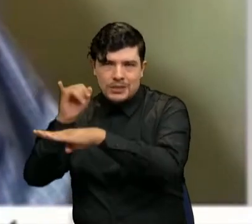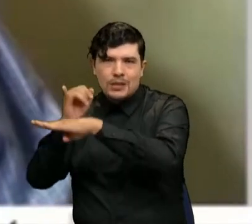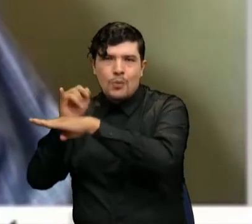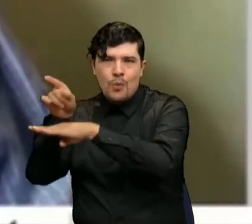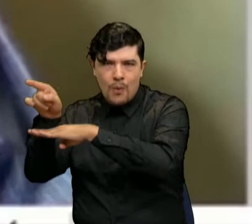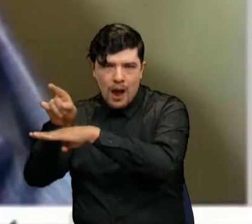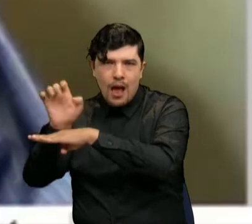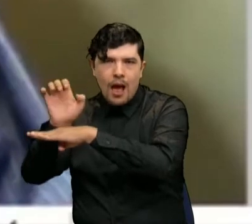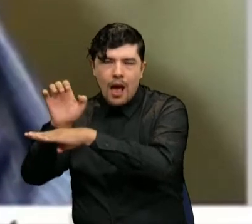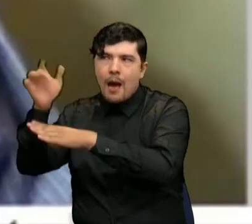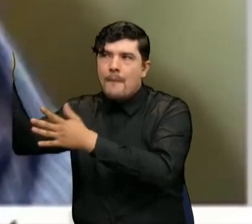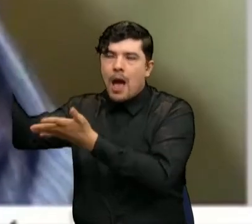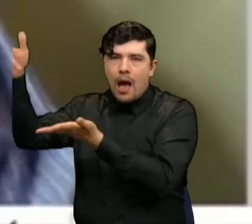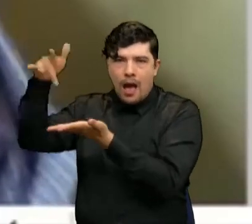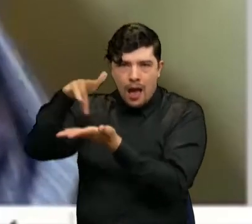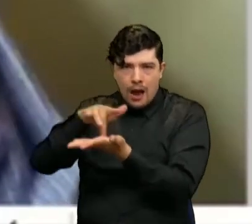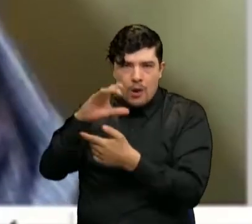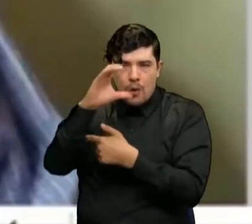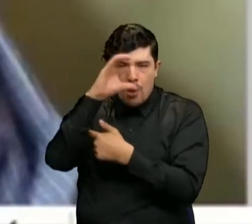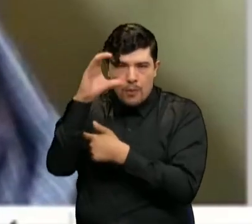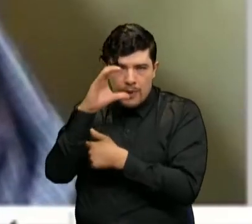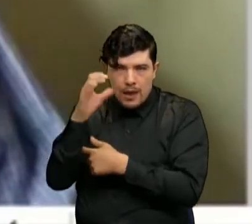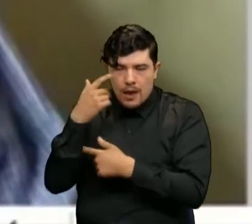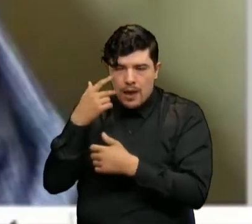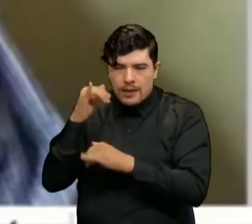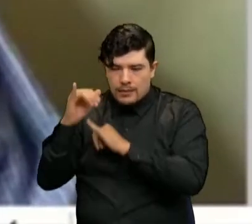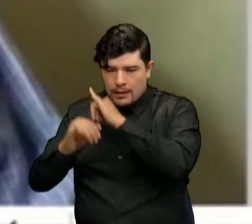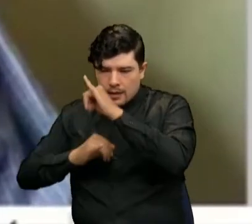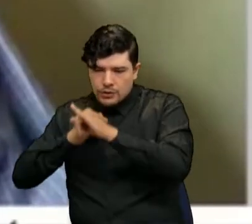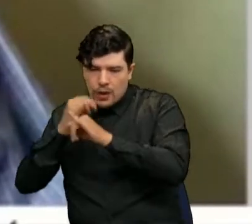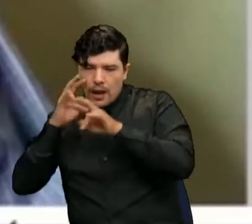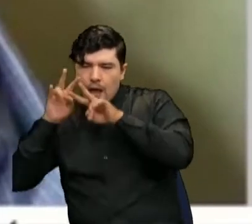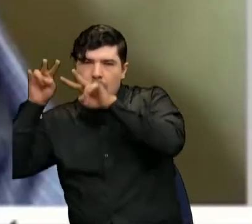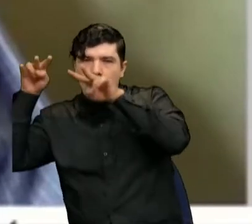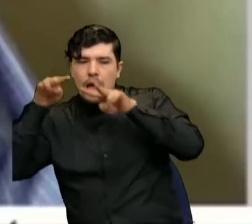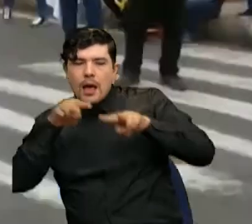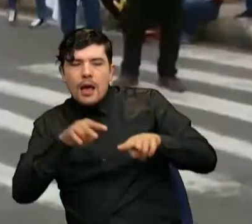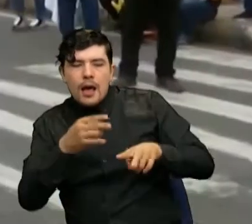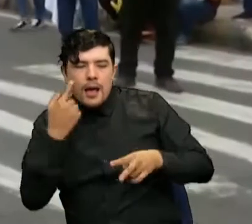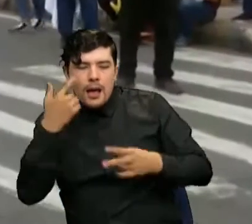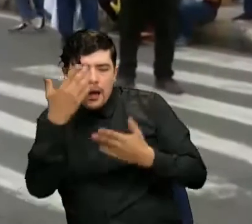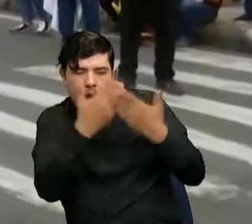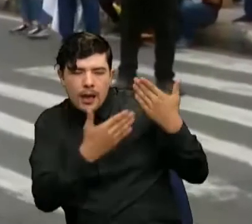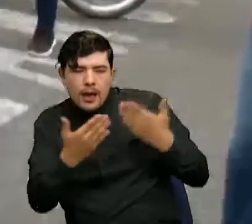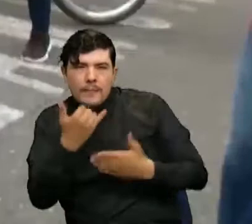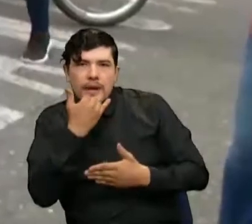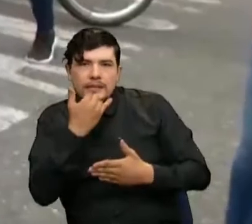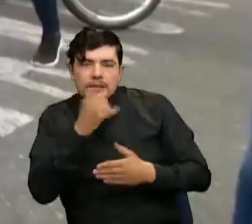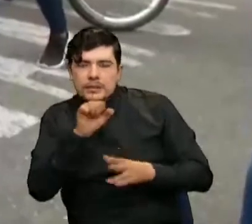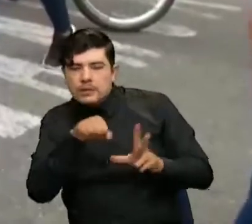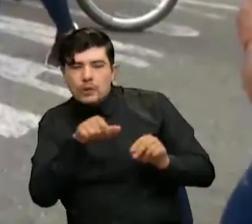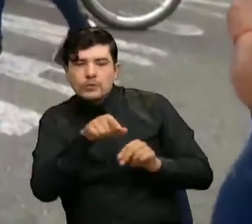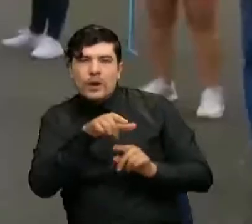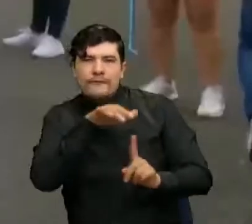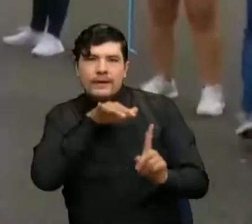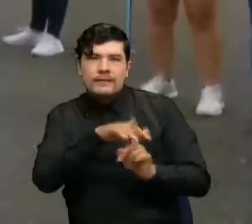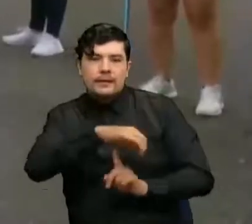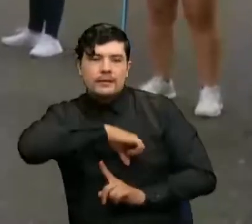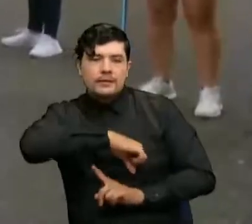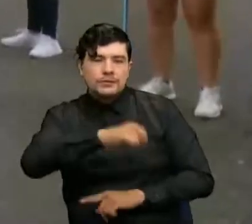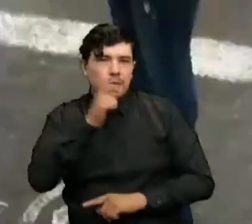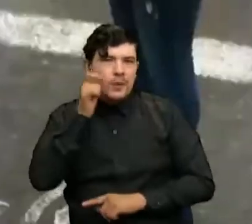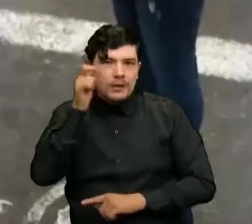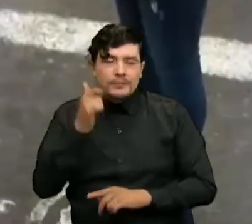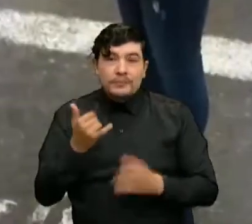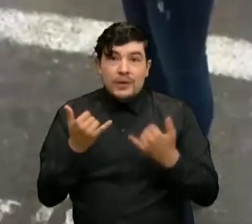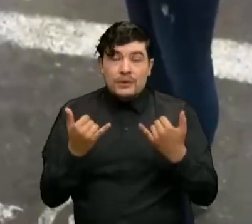en el expediente que se va a armar sobre este país, sobre la violación de los derechos humanos. Se espera que se llegue a un acuerdo en el